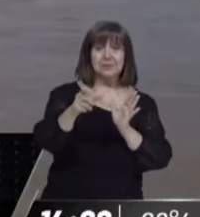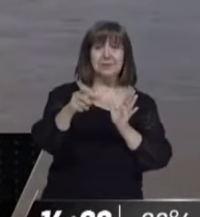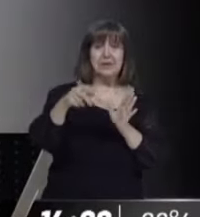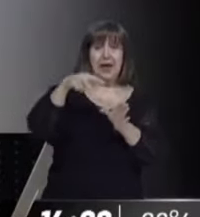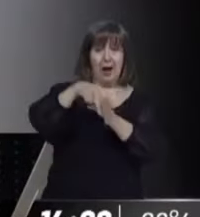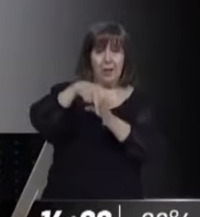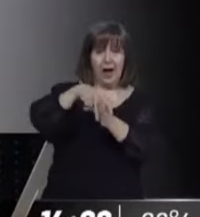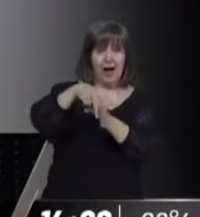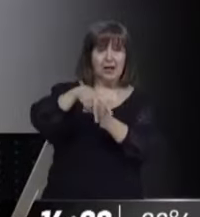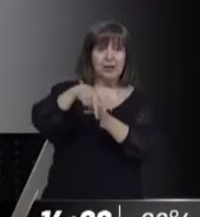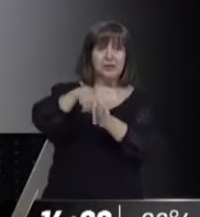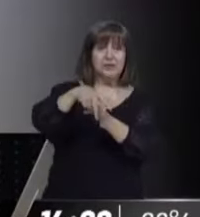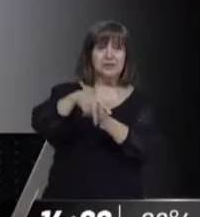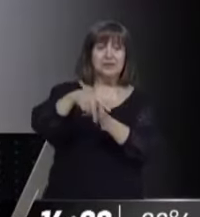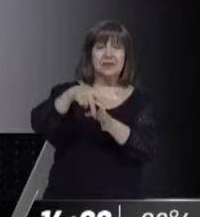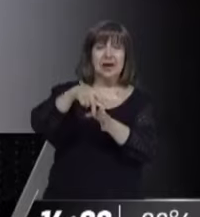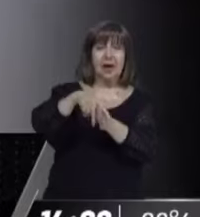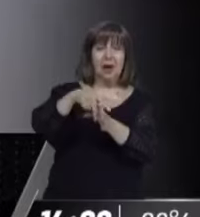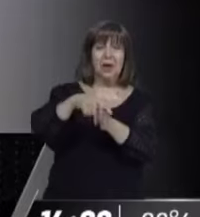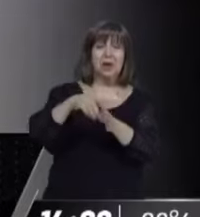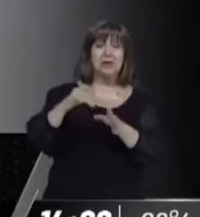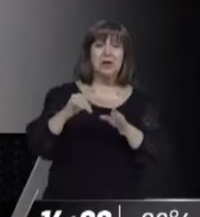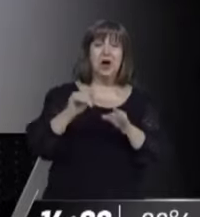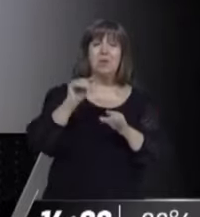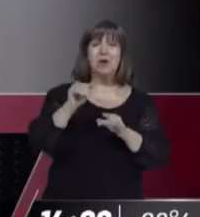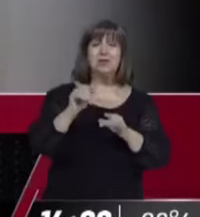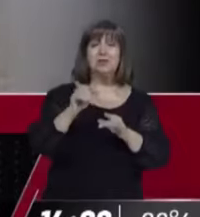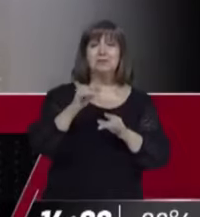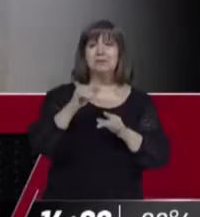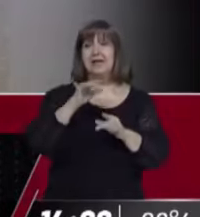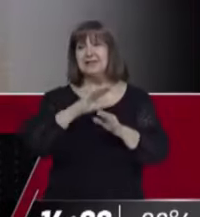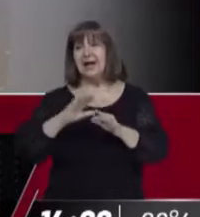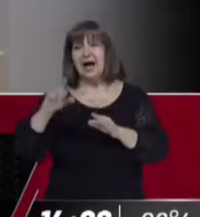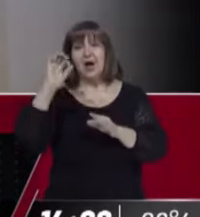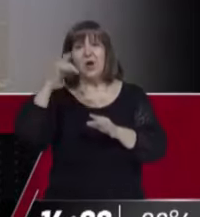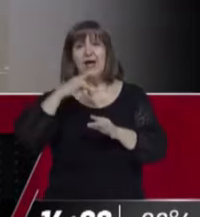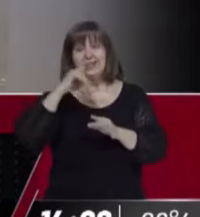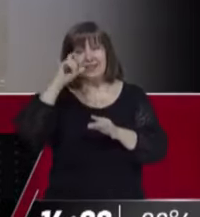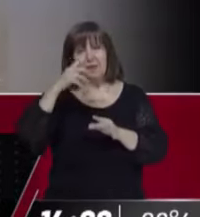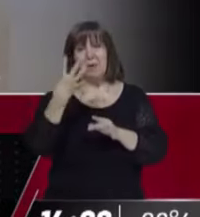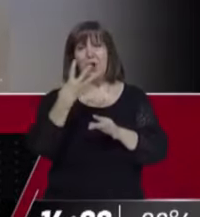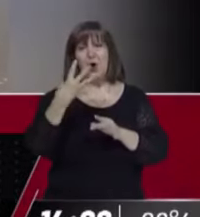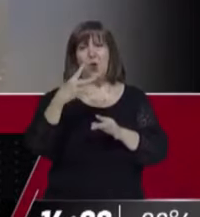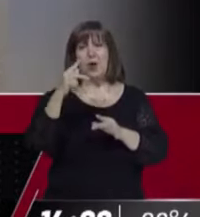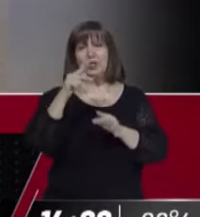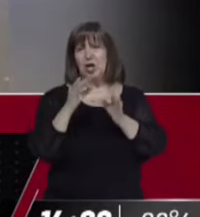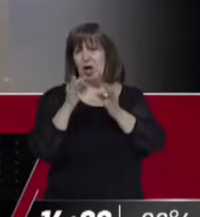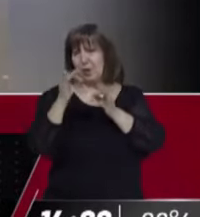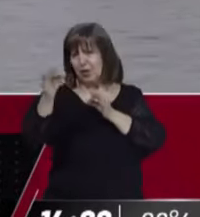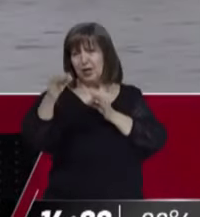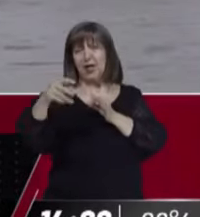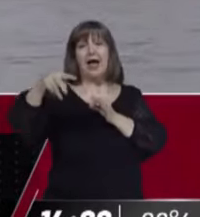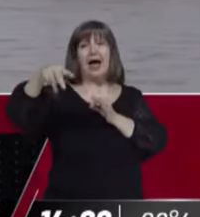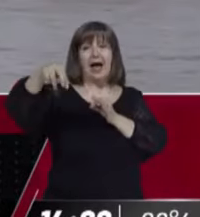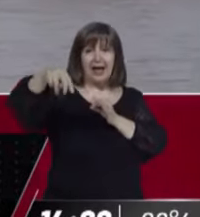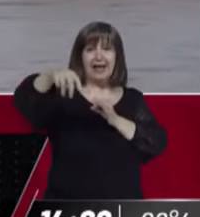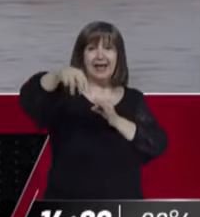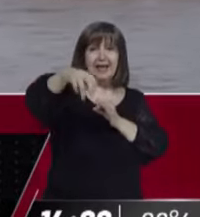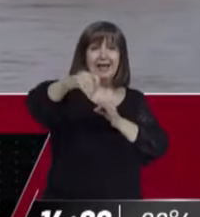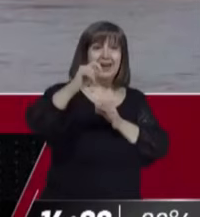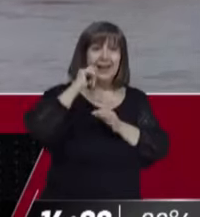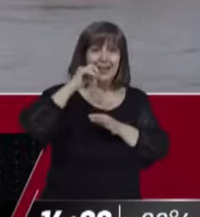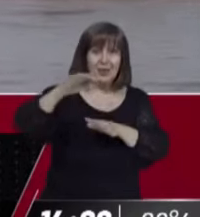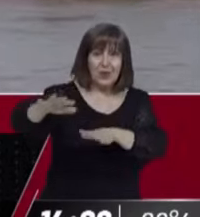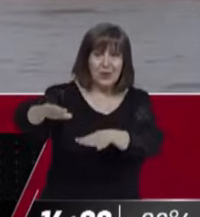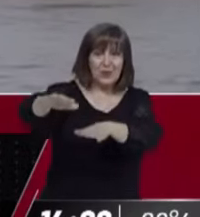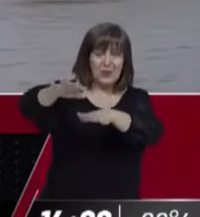hace rato, donde está como para el lado del oeste, como a 4 kilómetros más o menos. Y ahí venía el agua linda,